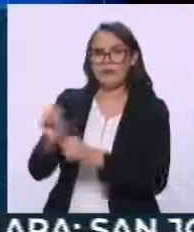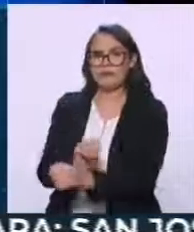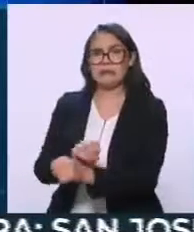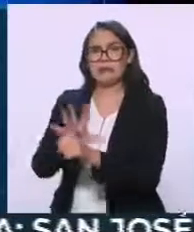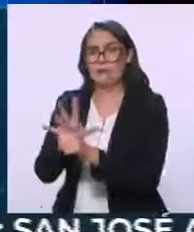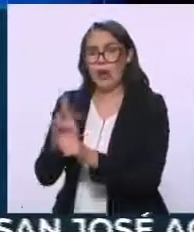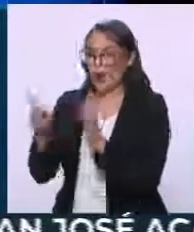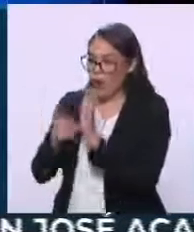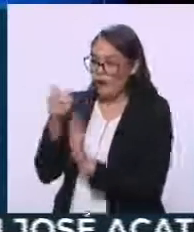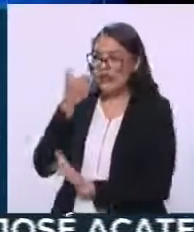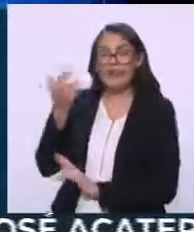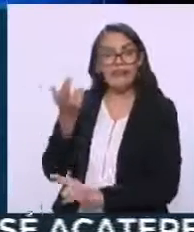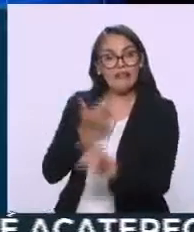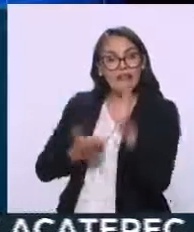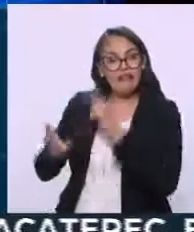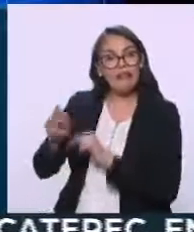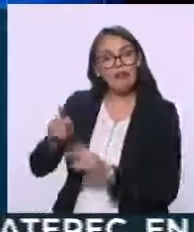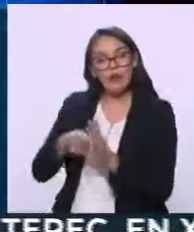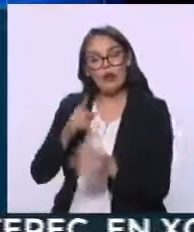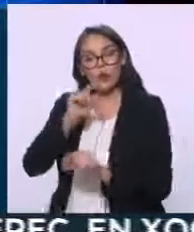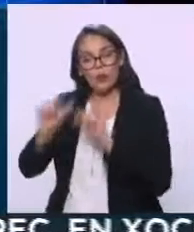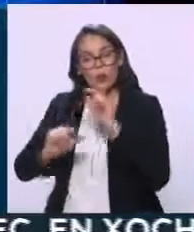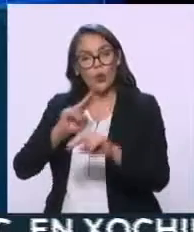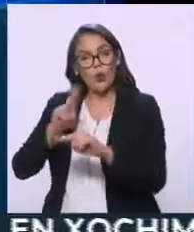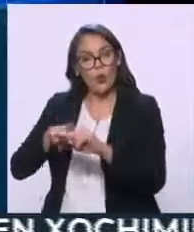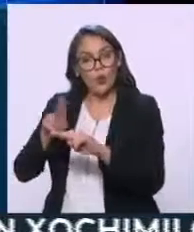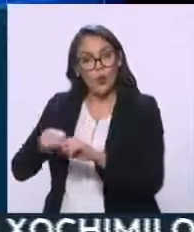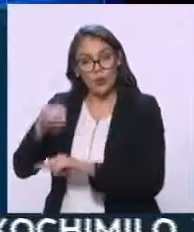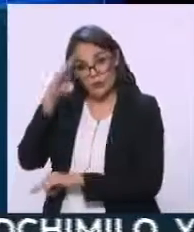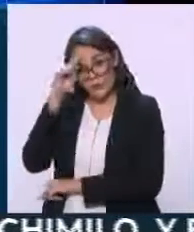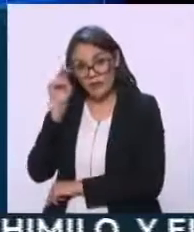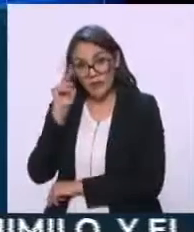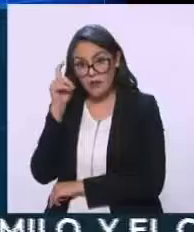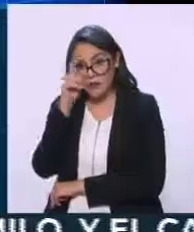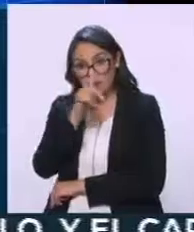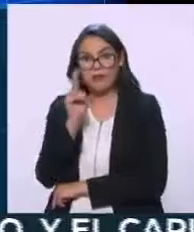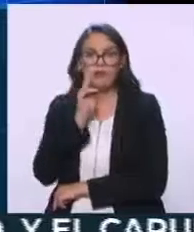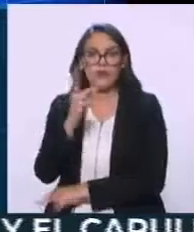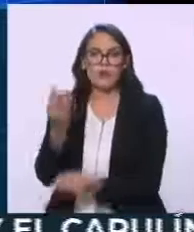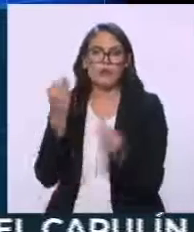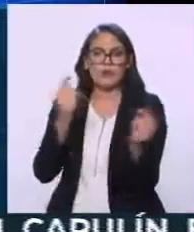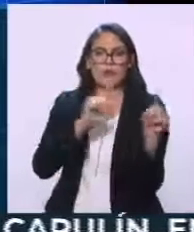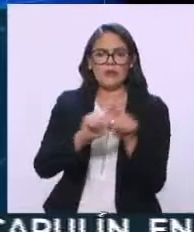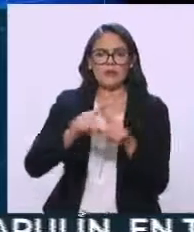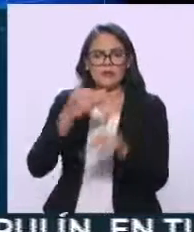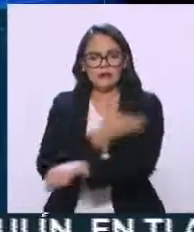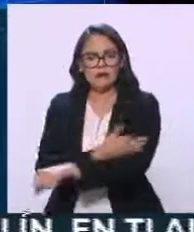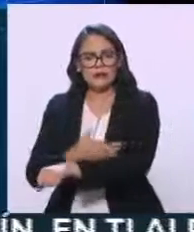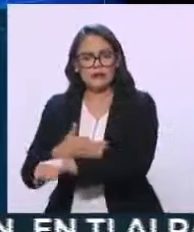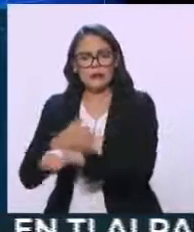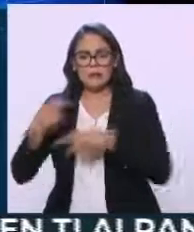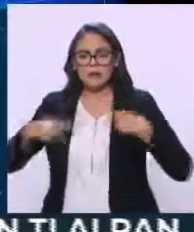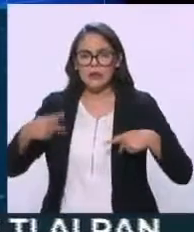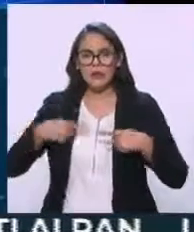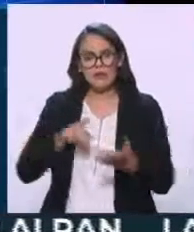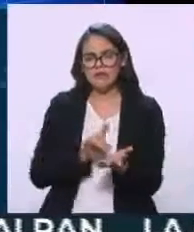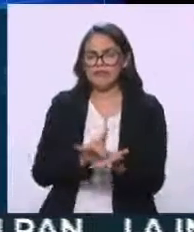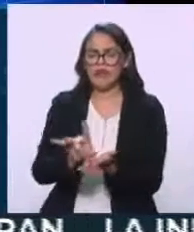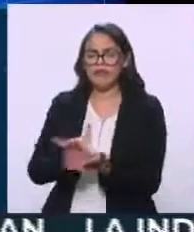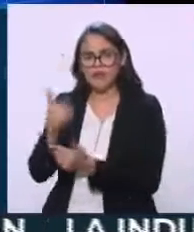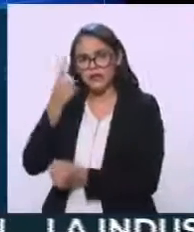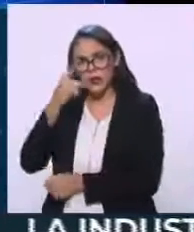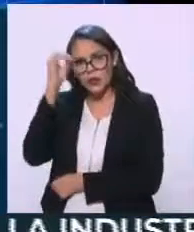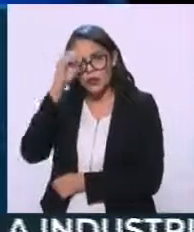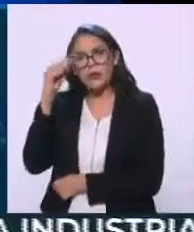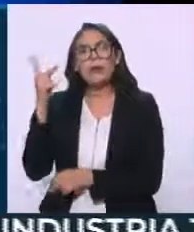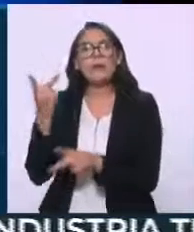decíamos, son muchísimas las familias que se han quedado sin su fuente de ingresos. ¿Cuál es la perspectiva a corto, a mediano plazo? ¿Qué se